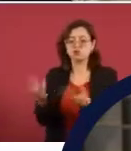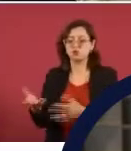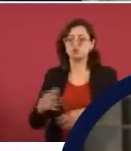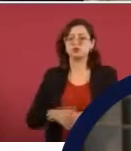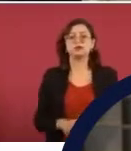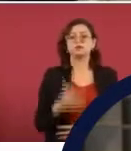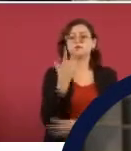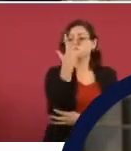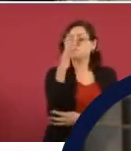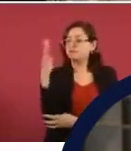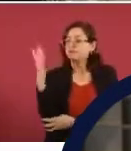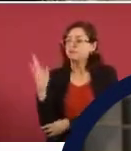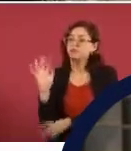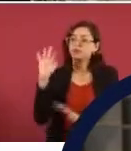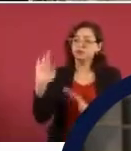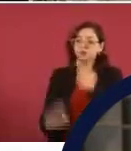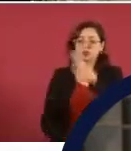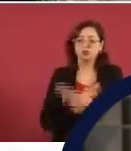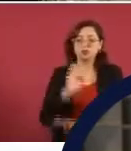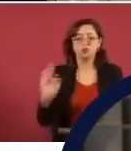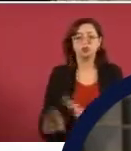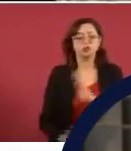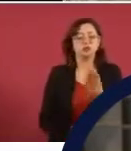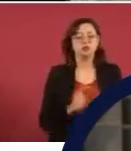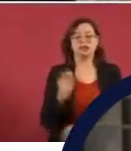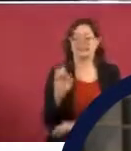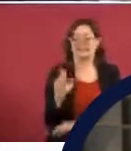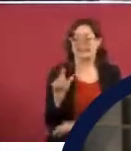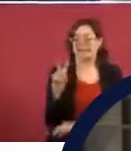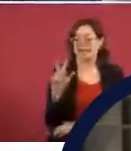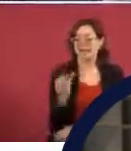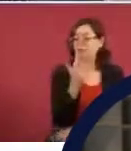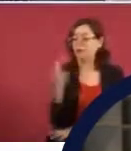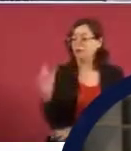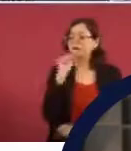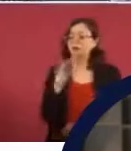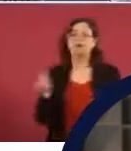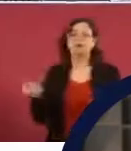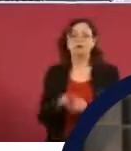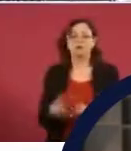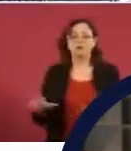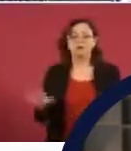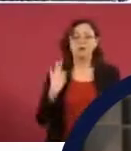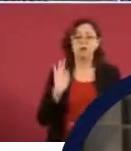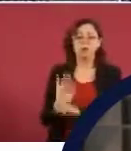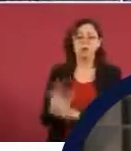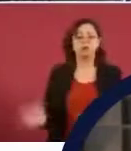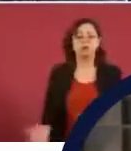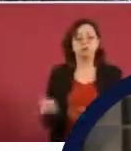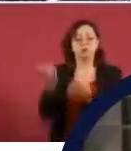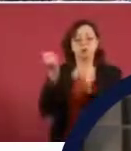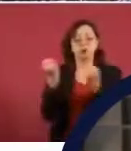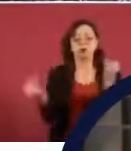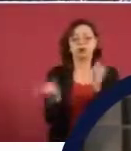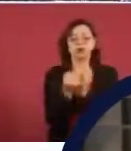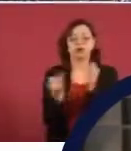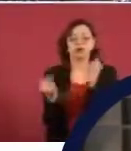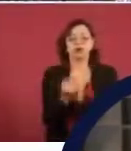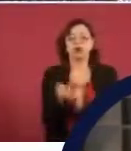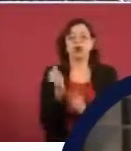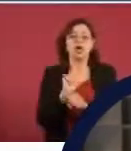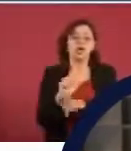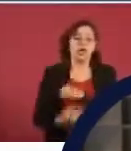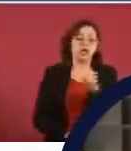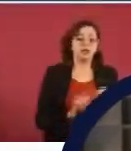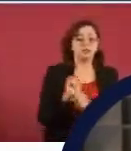muy malos. En algunos casos empezó con un año muy malo, por ejemplo, digo, no se diga Zedillo, Zedillo empezó con menos